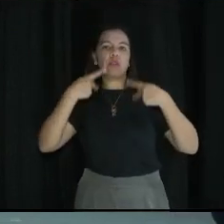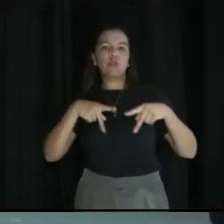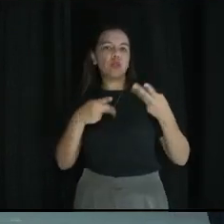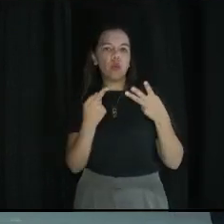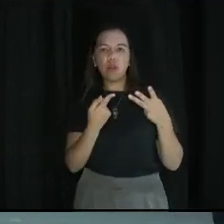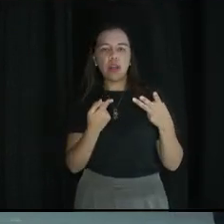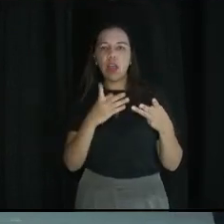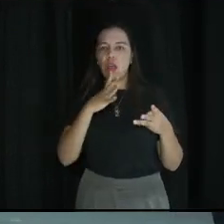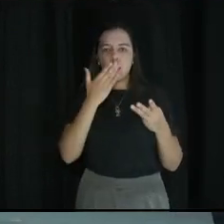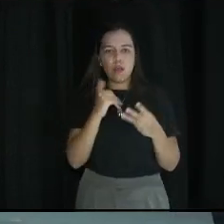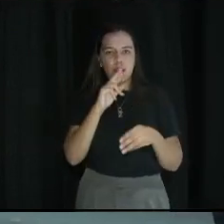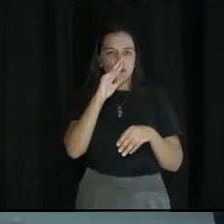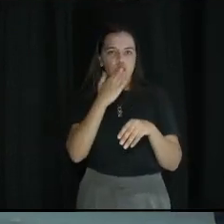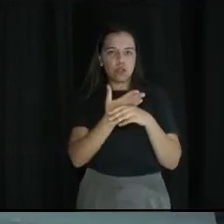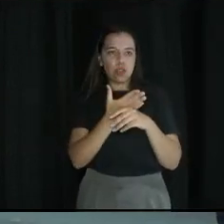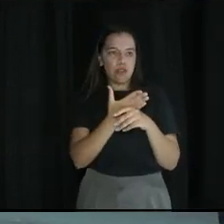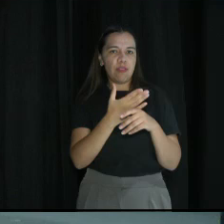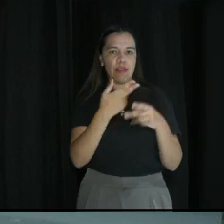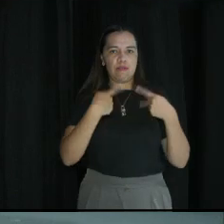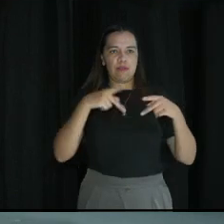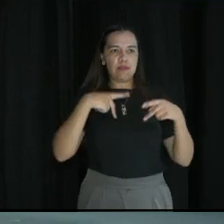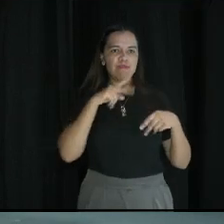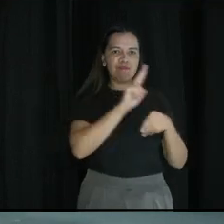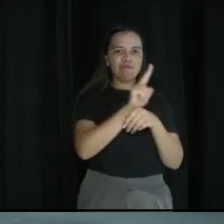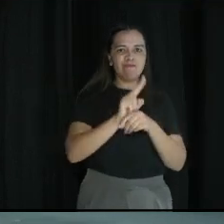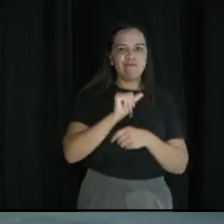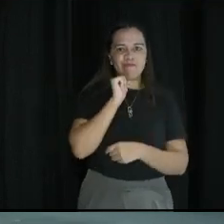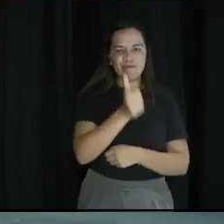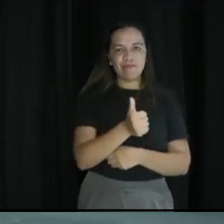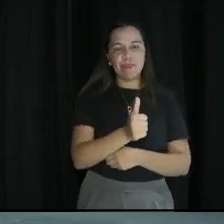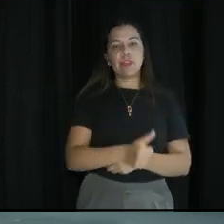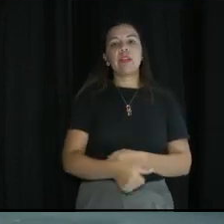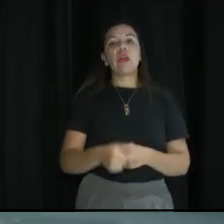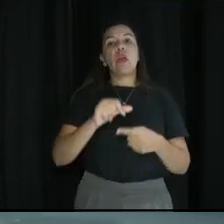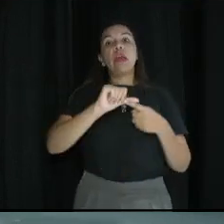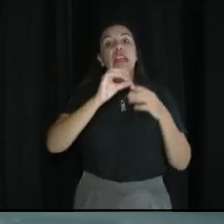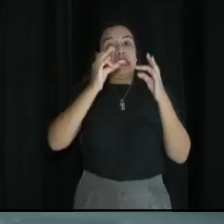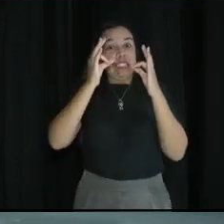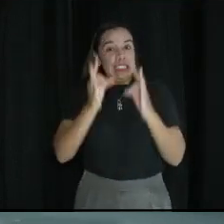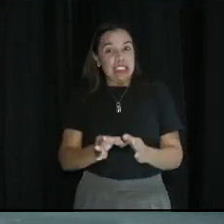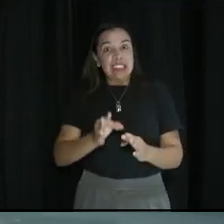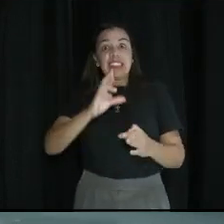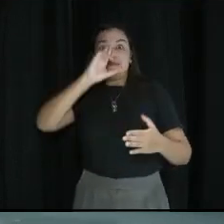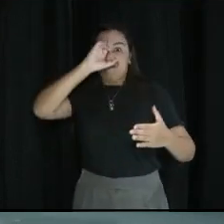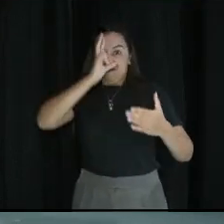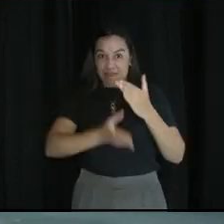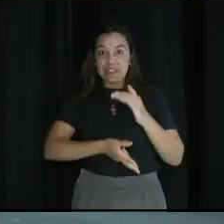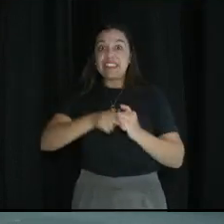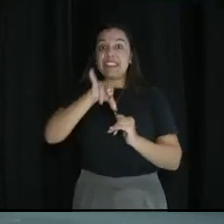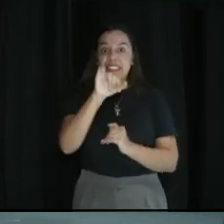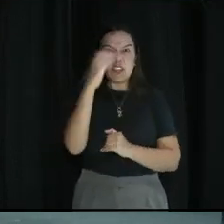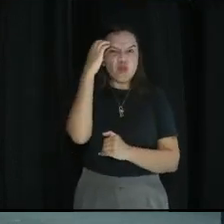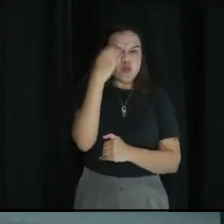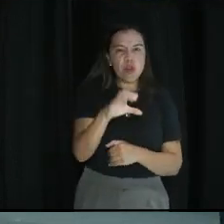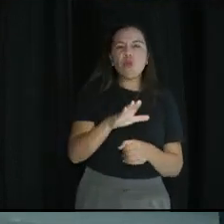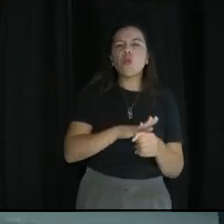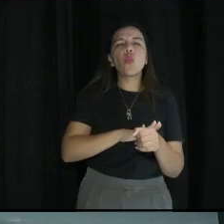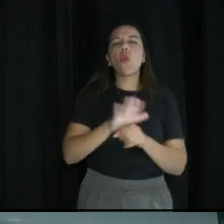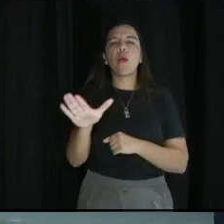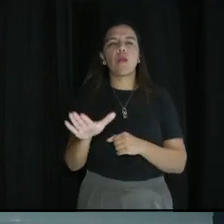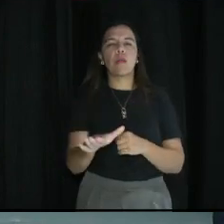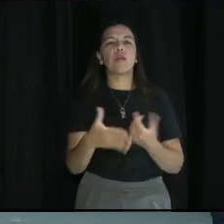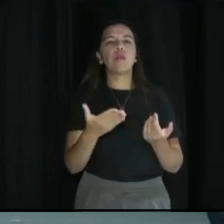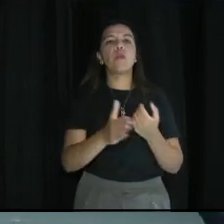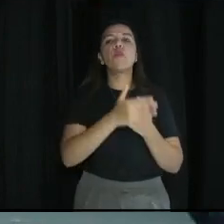cuidado o su custodia. Ajá. En el caso del delito de crueldad animal, este tipo de delito se